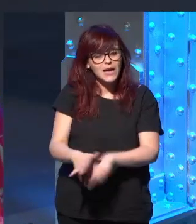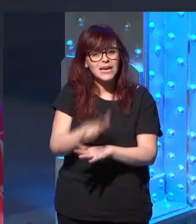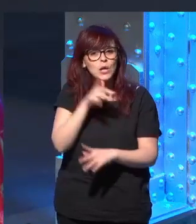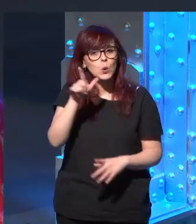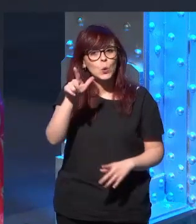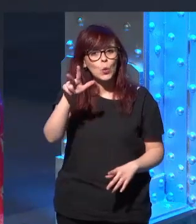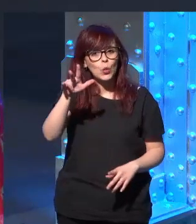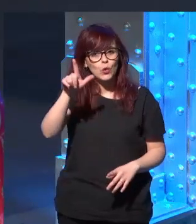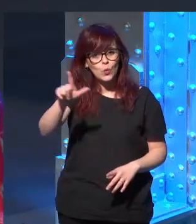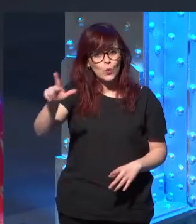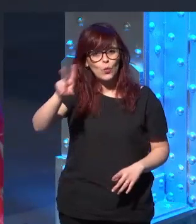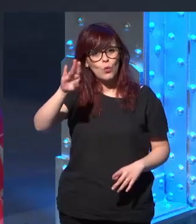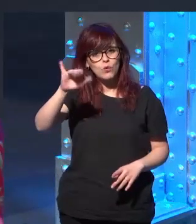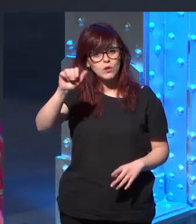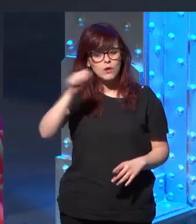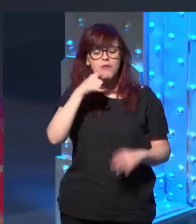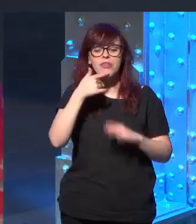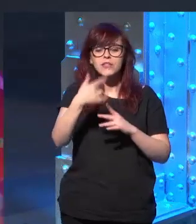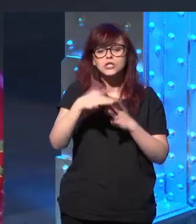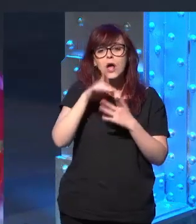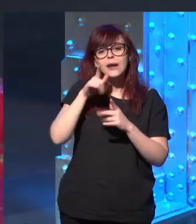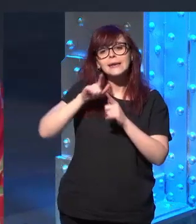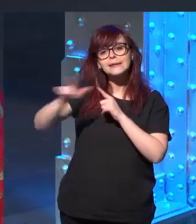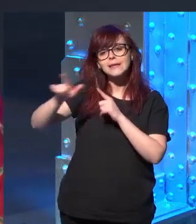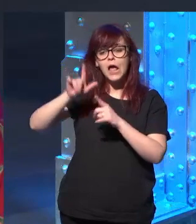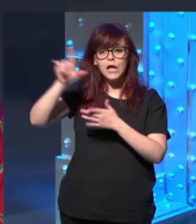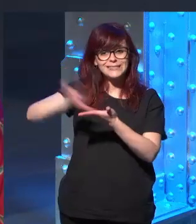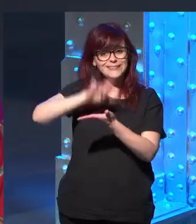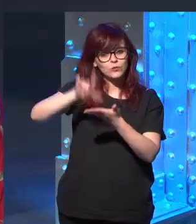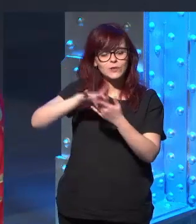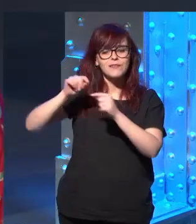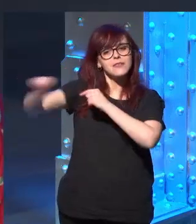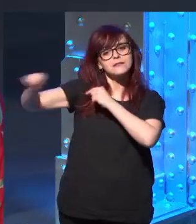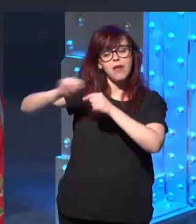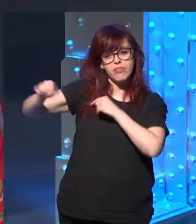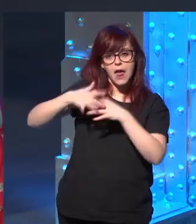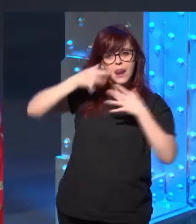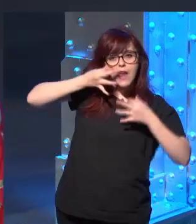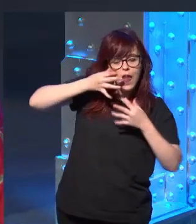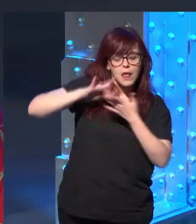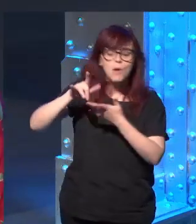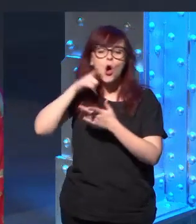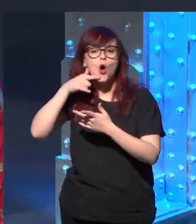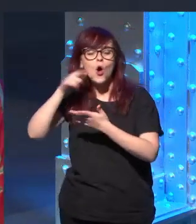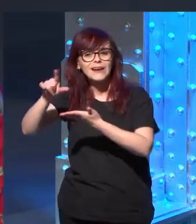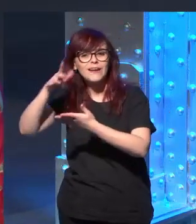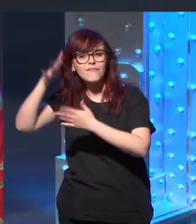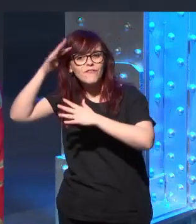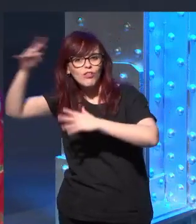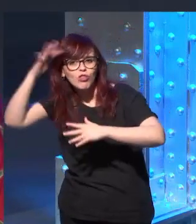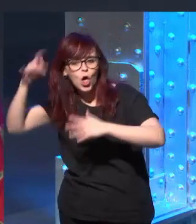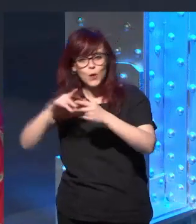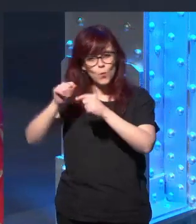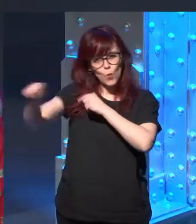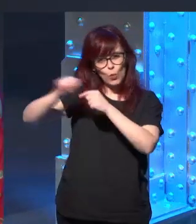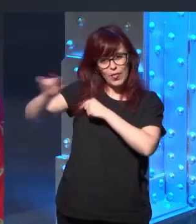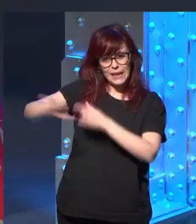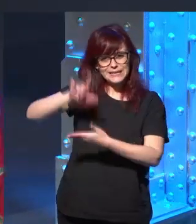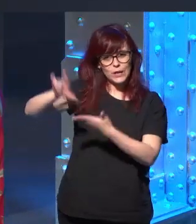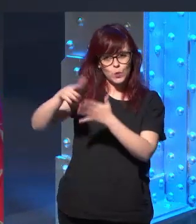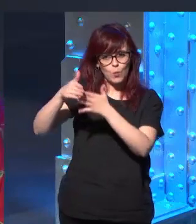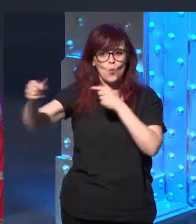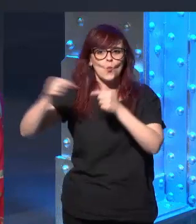Yucia, en la distancia, después sí que hay un ejercicio de literaturización casi de ese primer